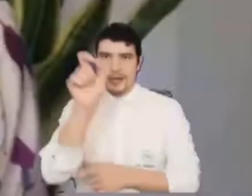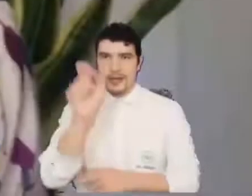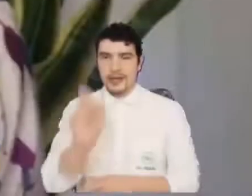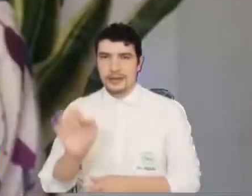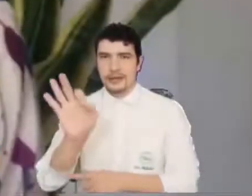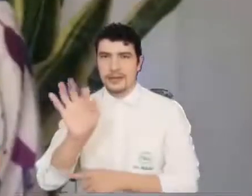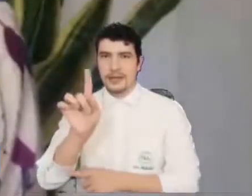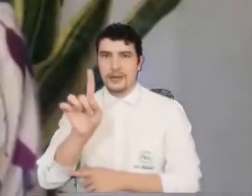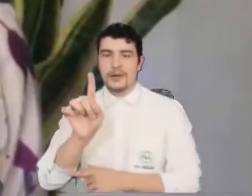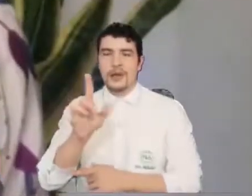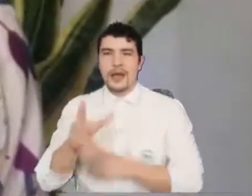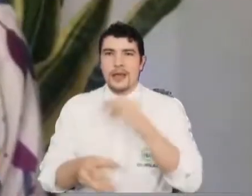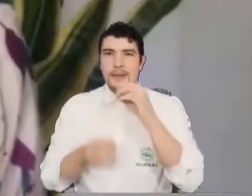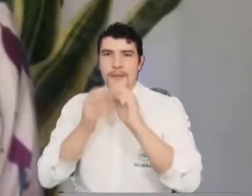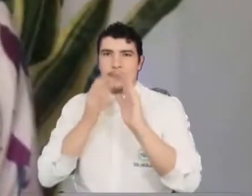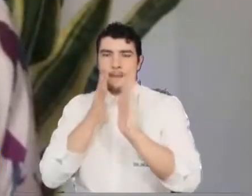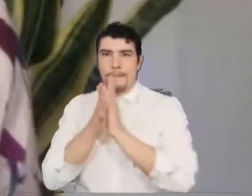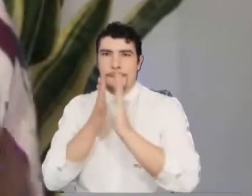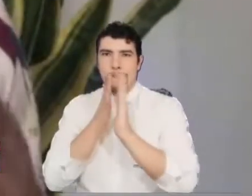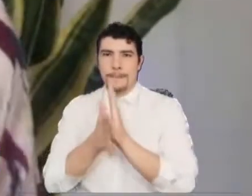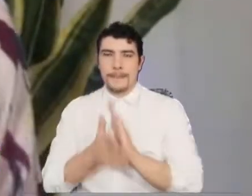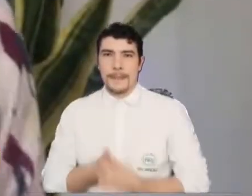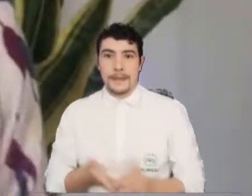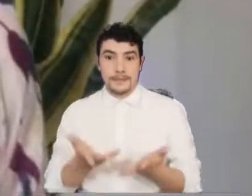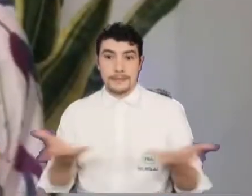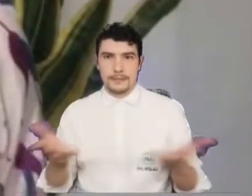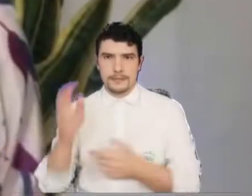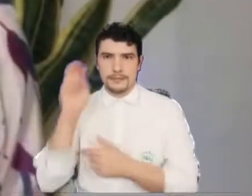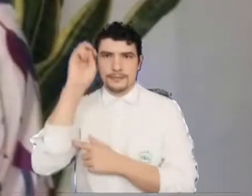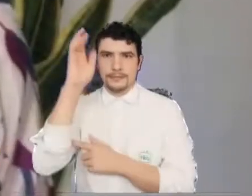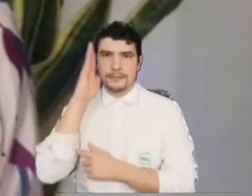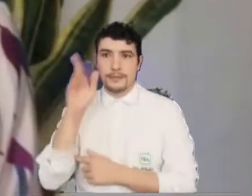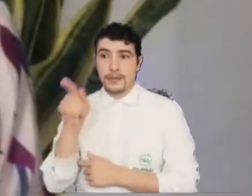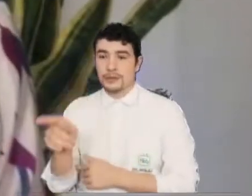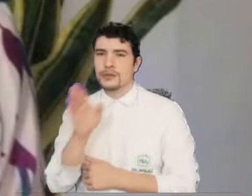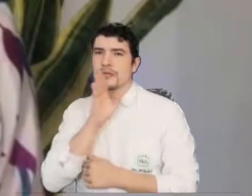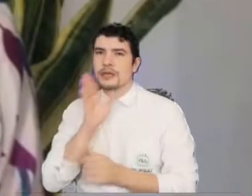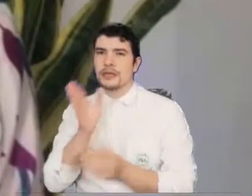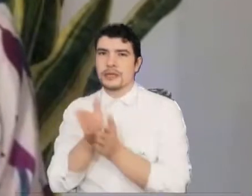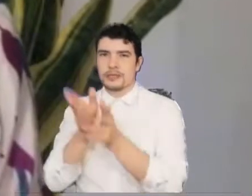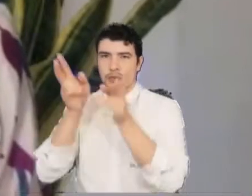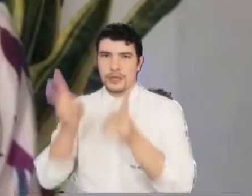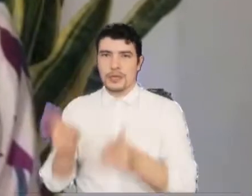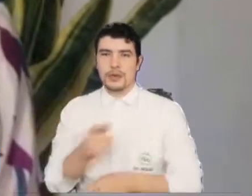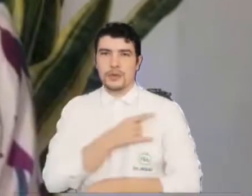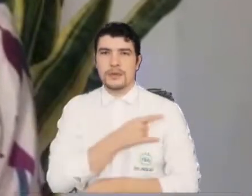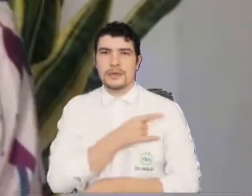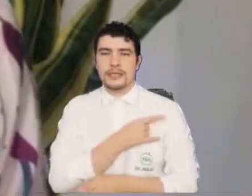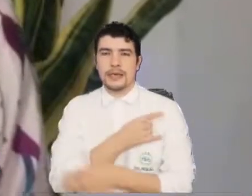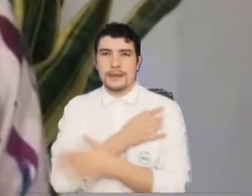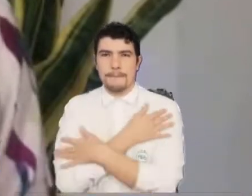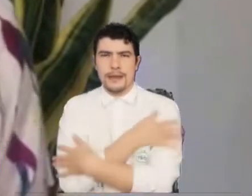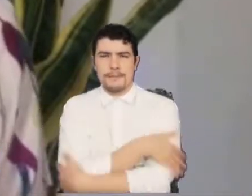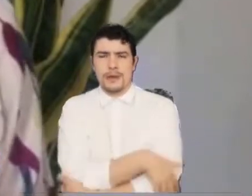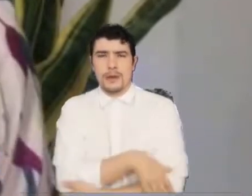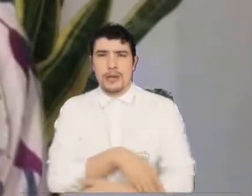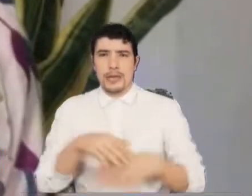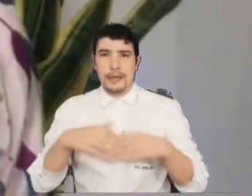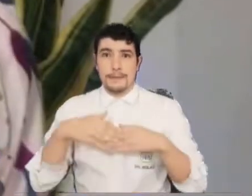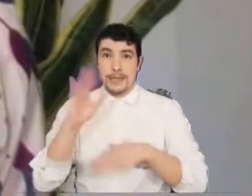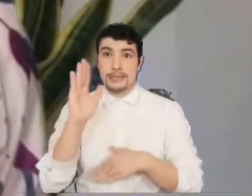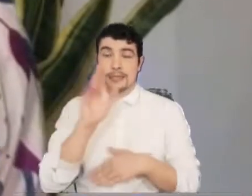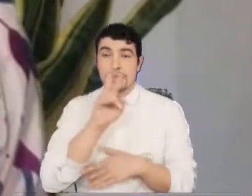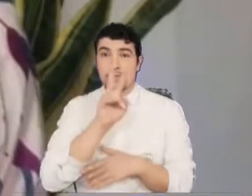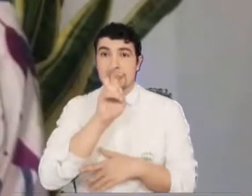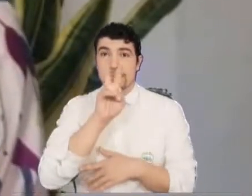Avanzamos con más noticias del norte de Santander, porque los estudiantes de la Universidad de Pamplona reunieron más de 7.000 firmas para solicitar